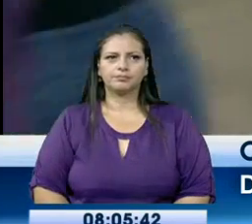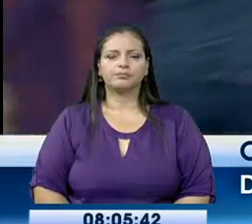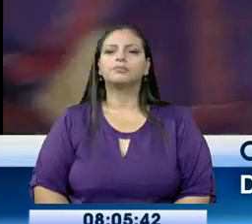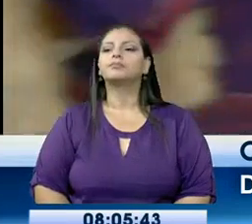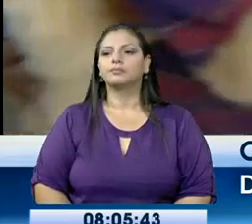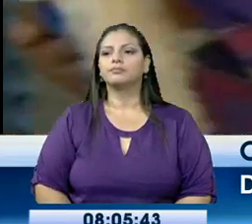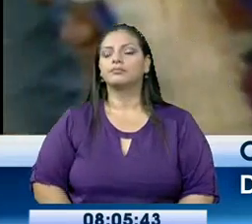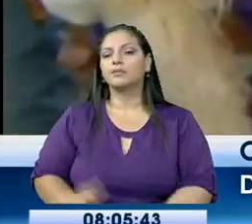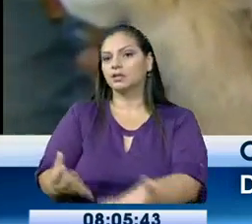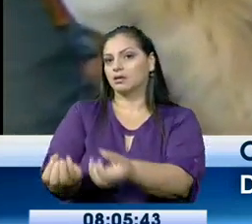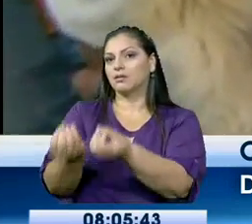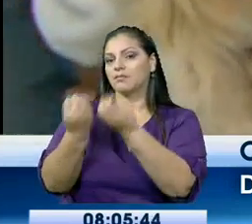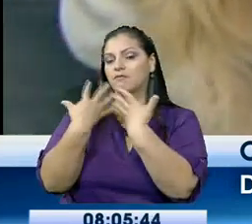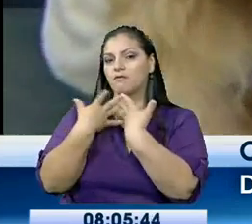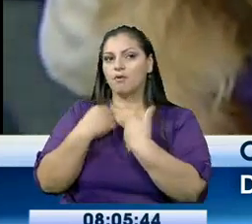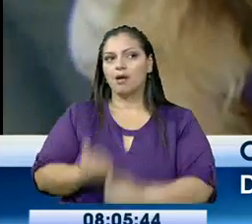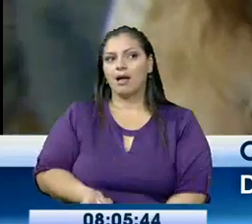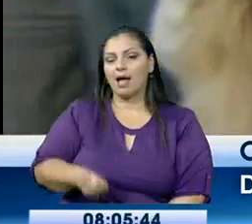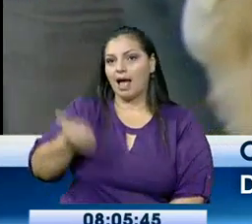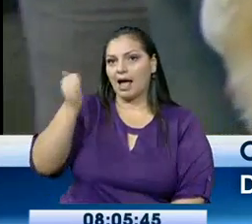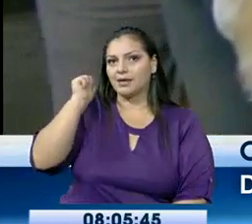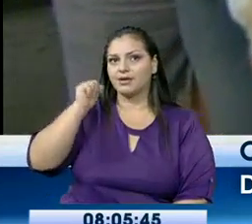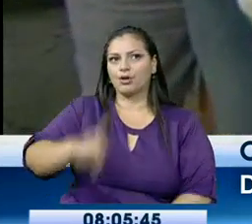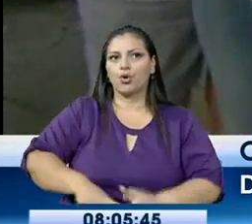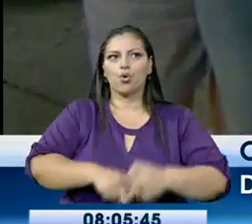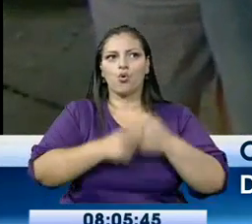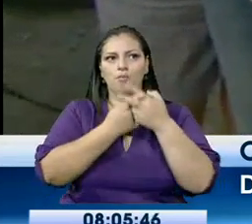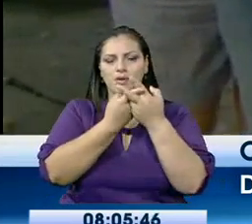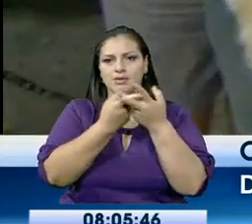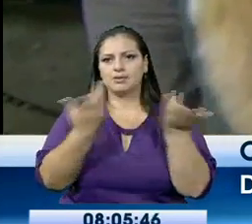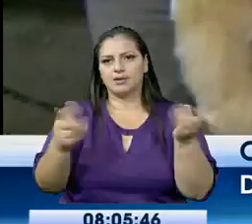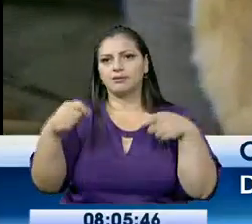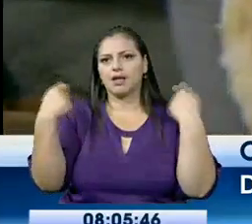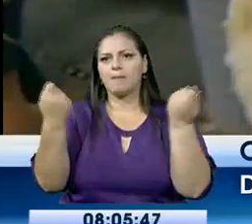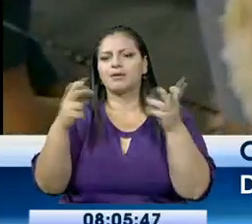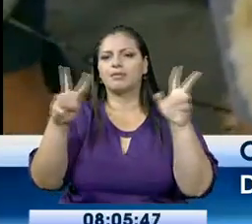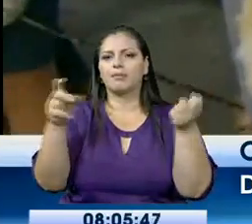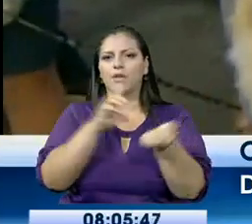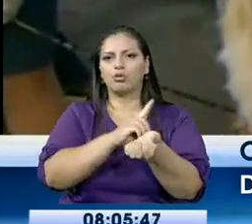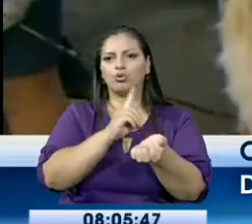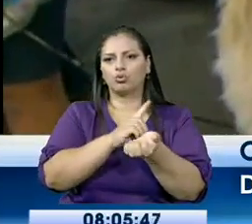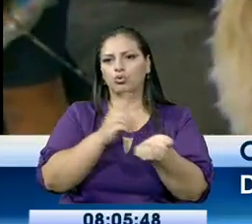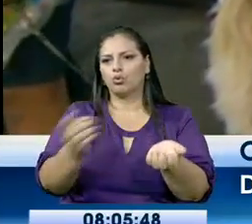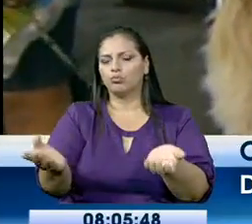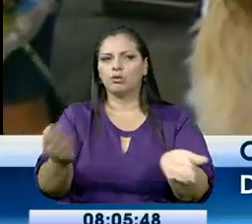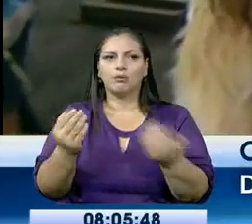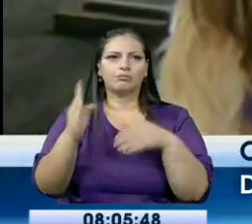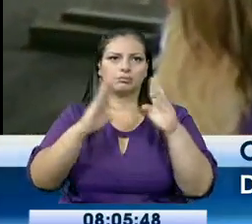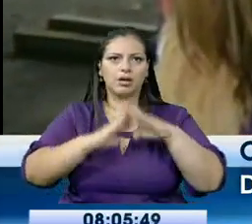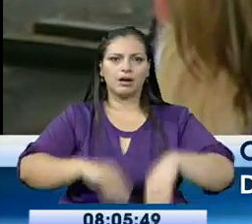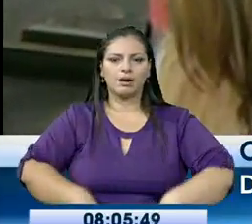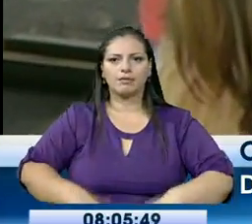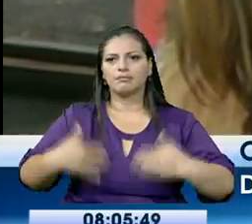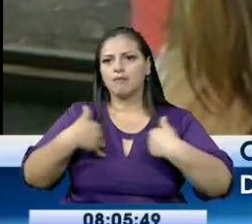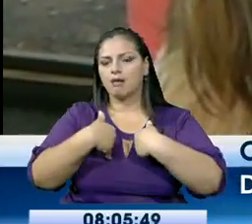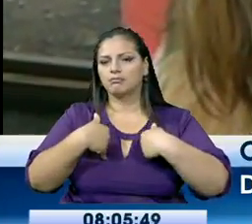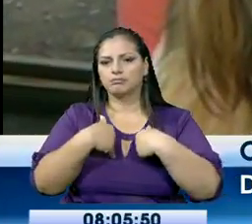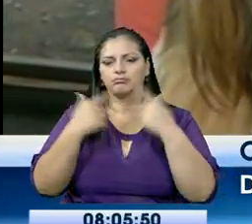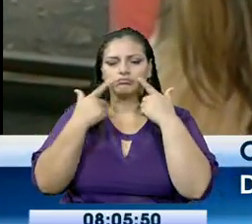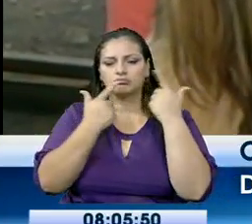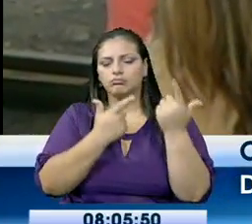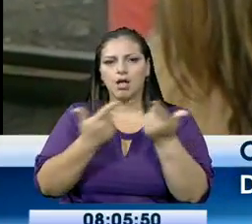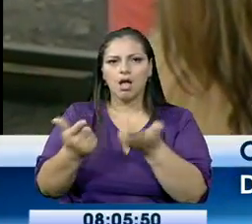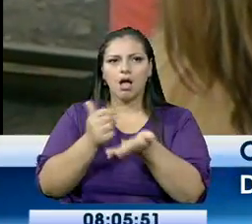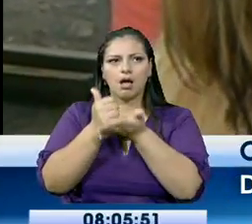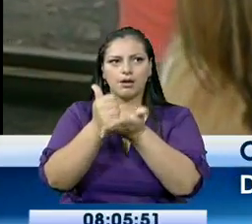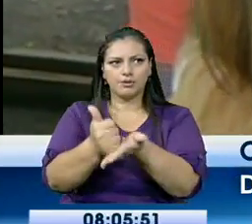en este caso, el día de ayer que fue la inauguración, va a estar durante un mes, pero ya lleva una semana, como se llama, atendiendo, y por lo tanto va a quedar